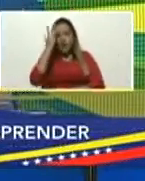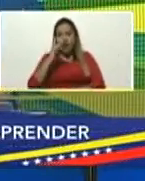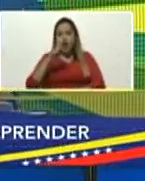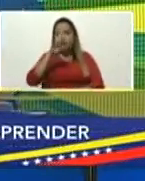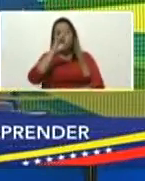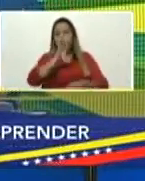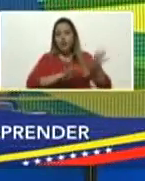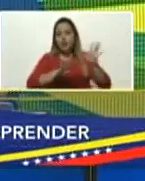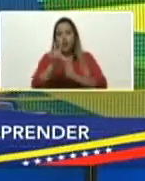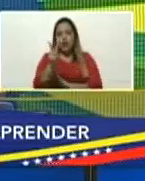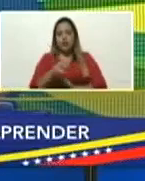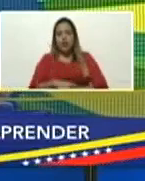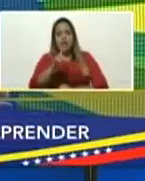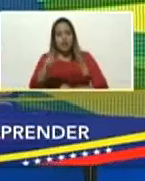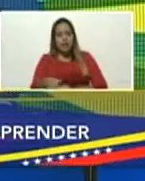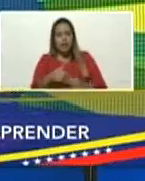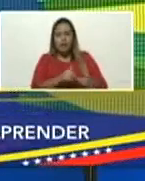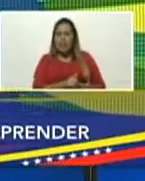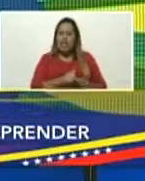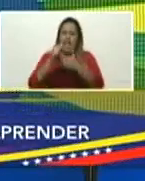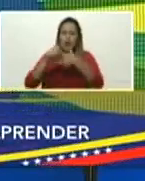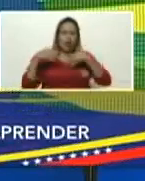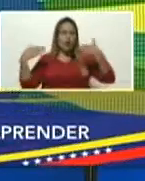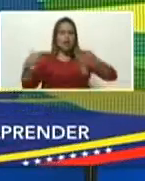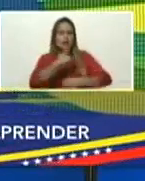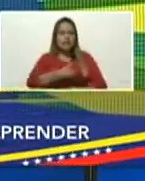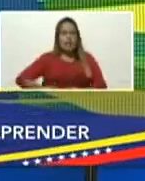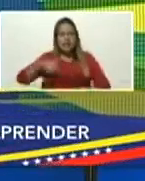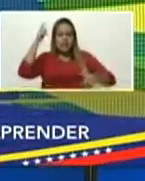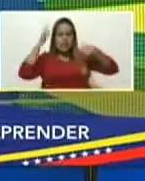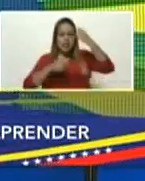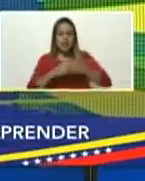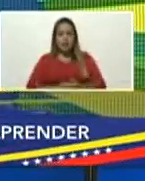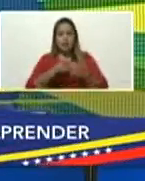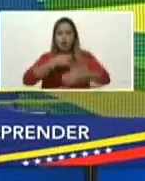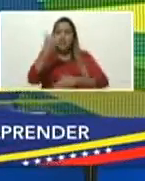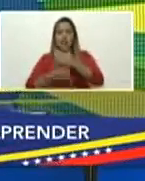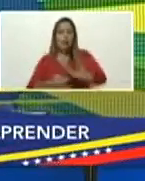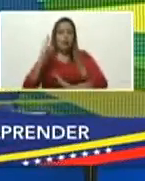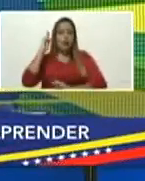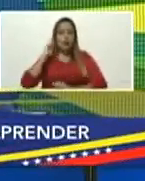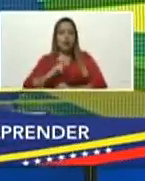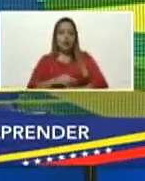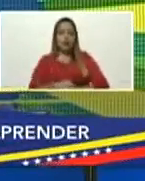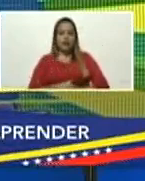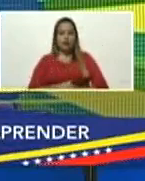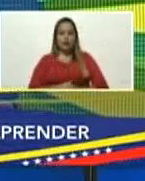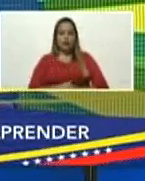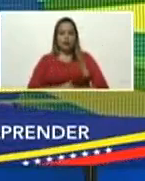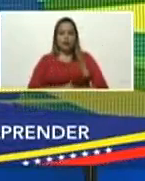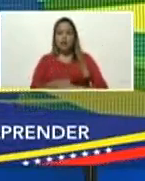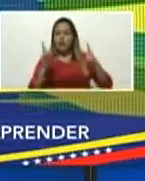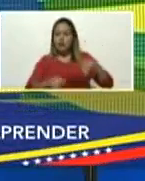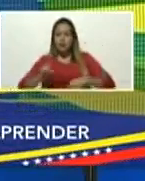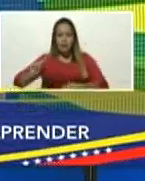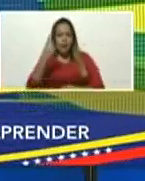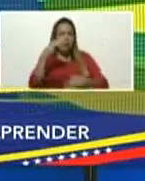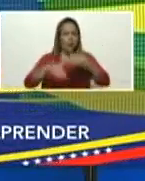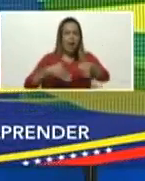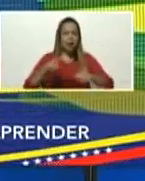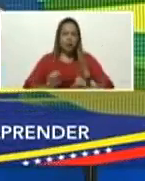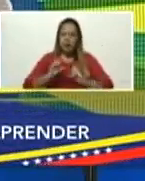Marcada por el liderazgo gigantesco del comandante Hugo Chávez y por el proyecto bolivariano. Y además el primer paso que dio